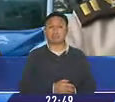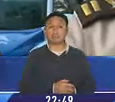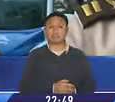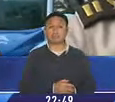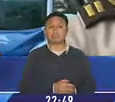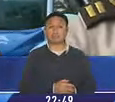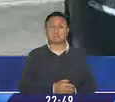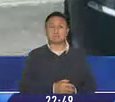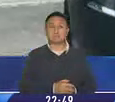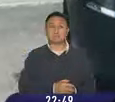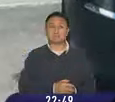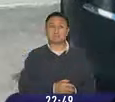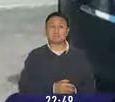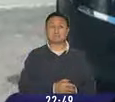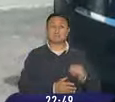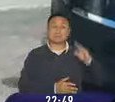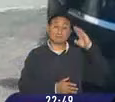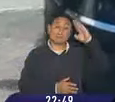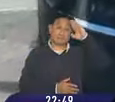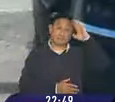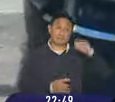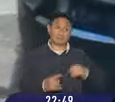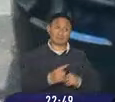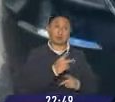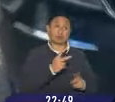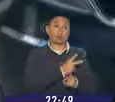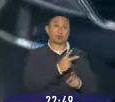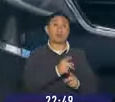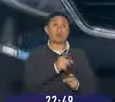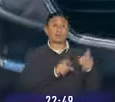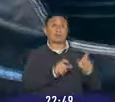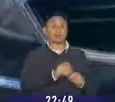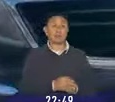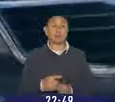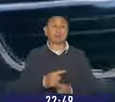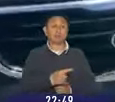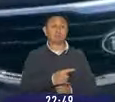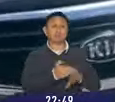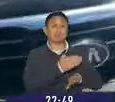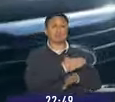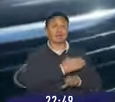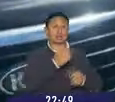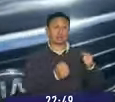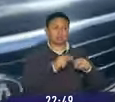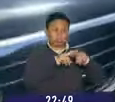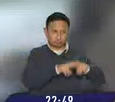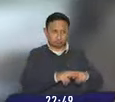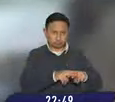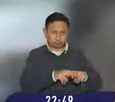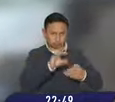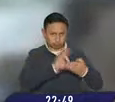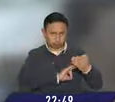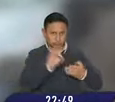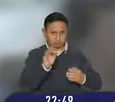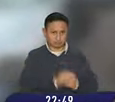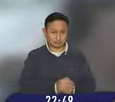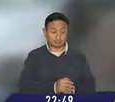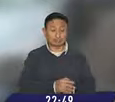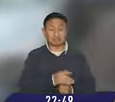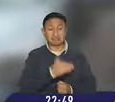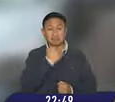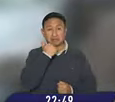con su libertad. La policía alerta a los ciudadanos a constatar la legalidad de los vehículos y en el caso de